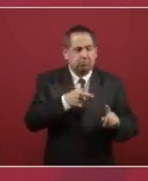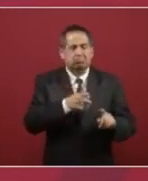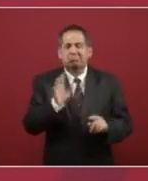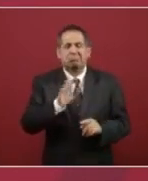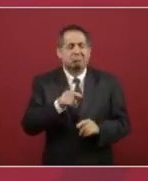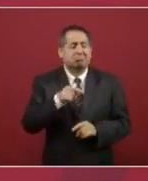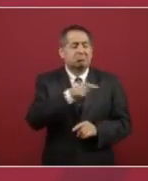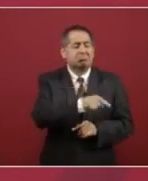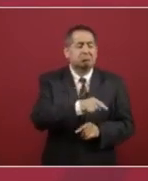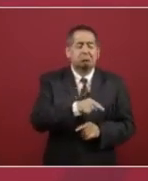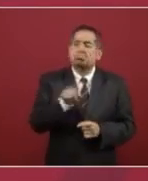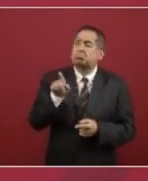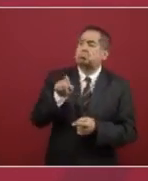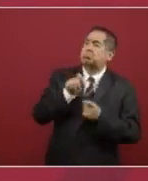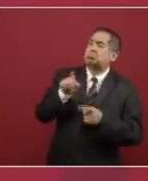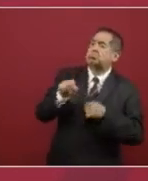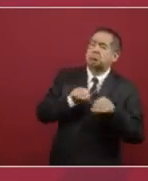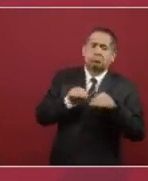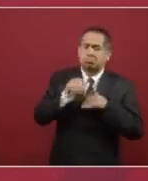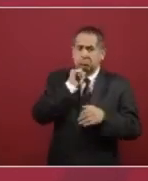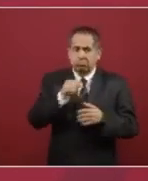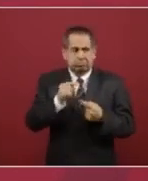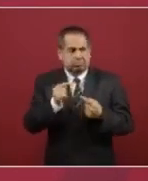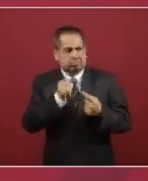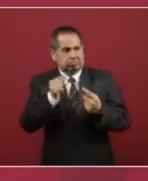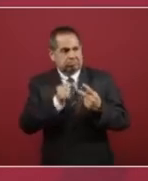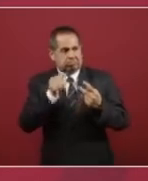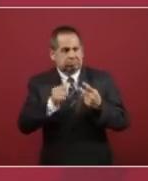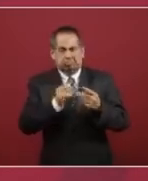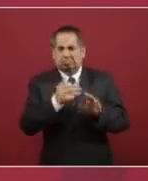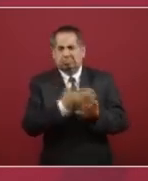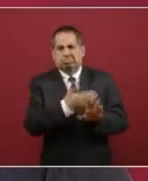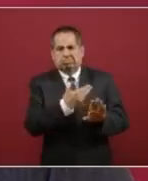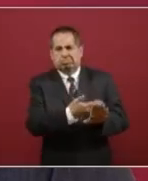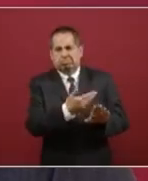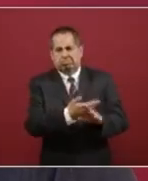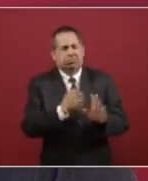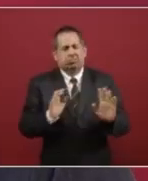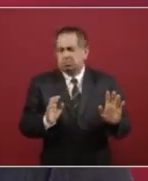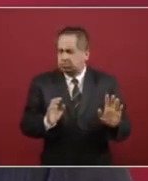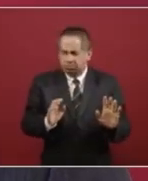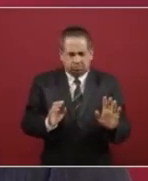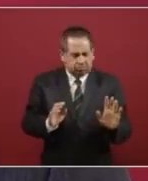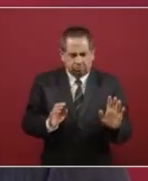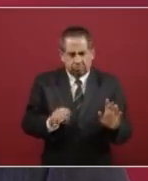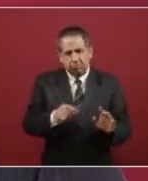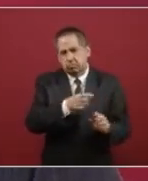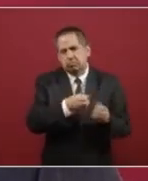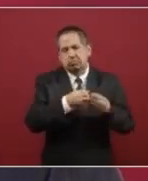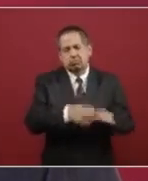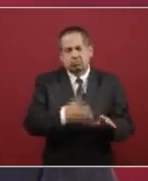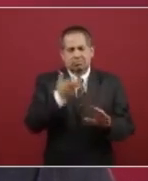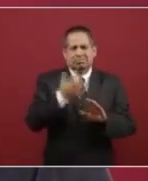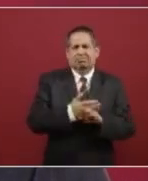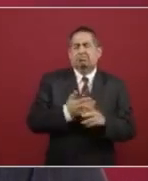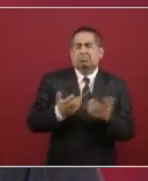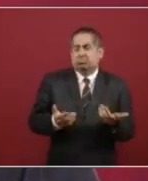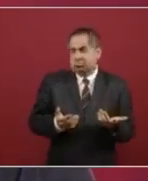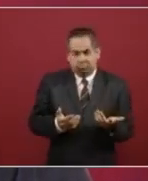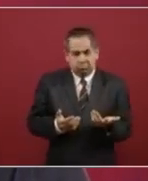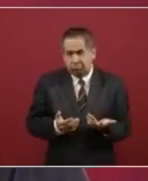cobrar sin trabajar, todo eso, y afectó afectó